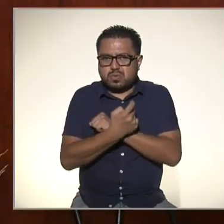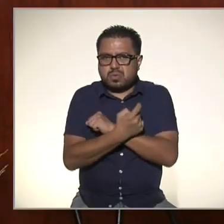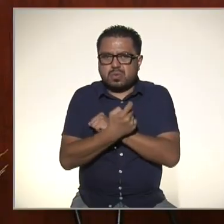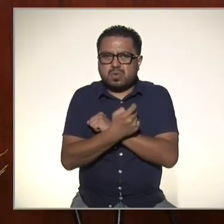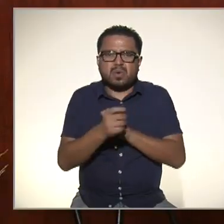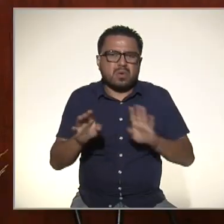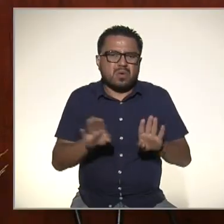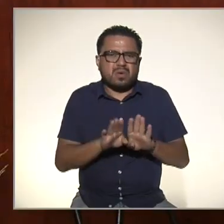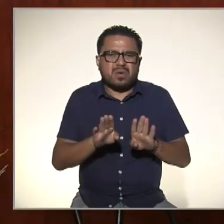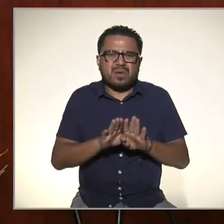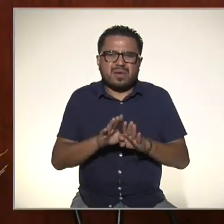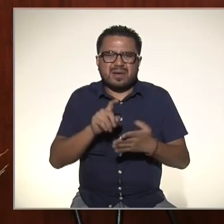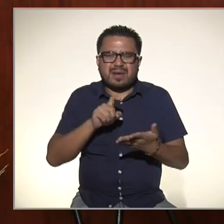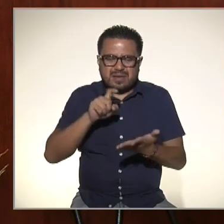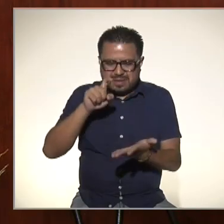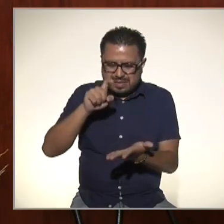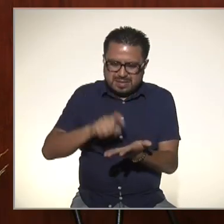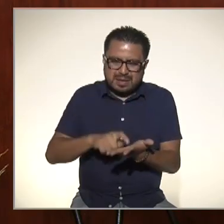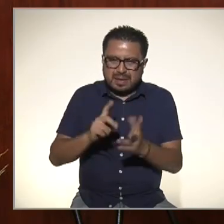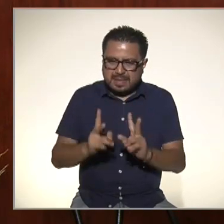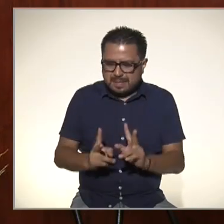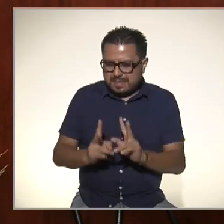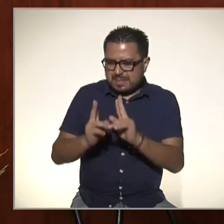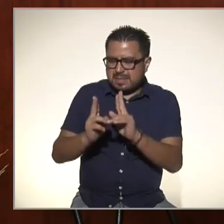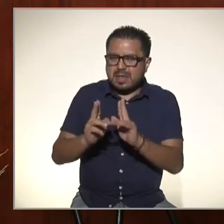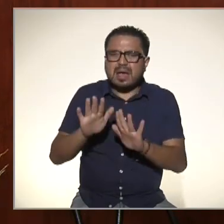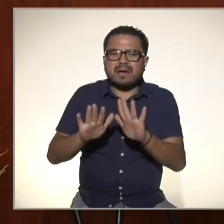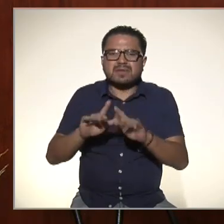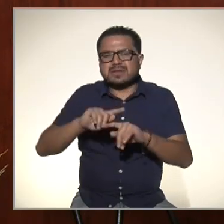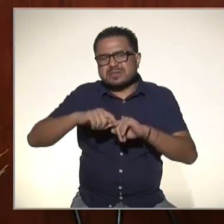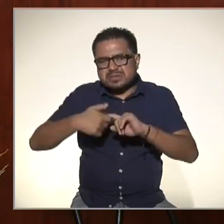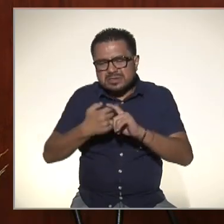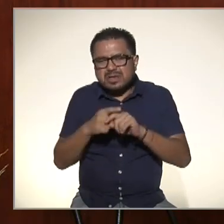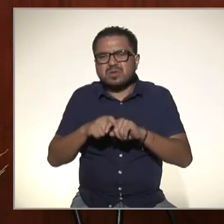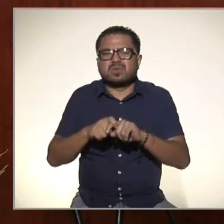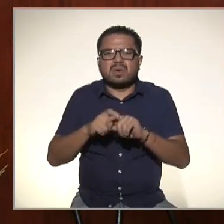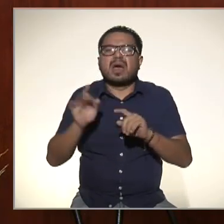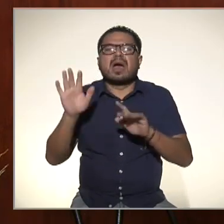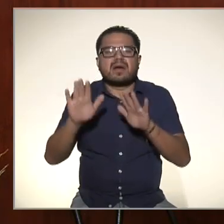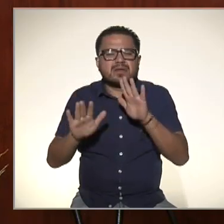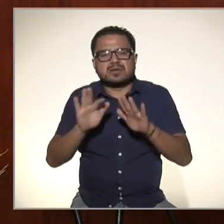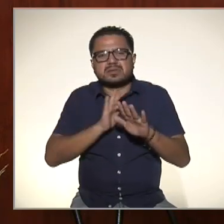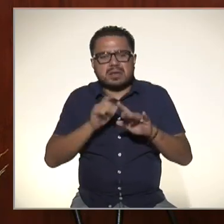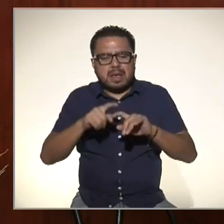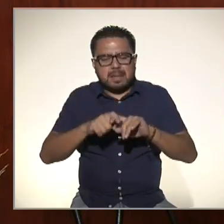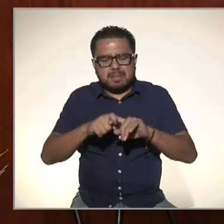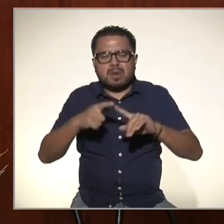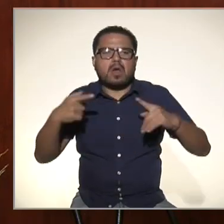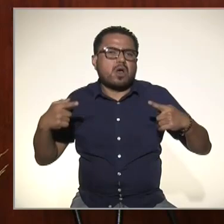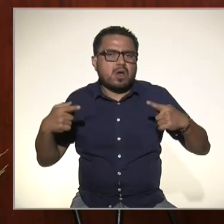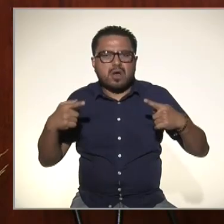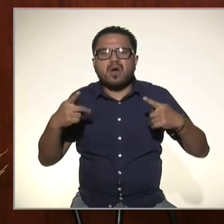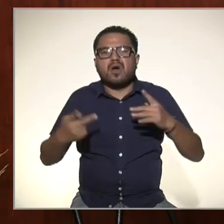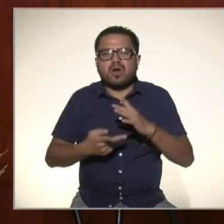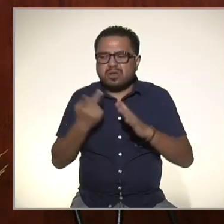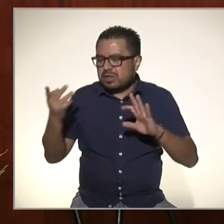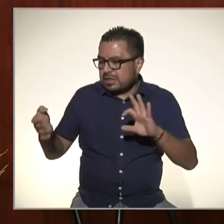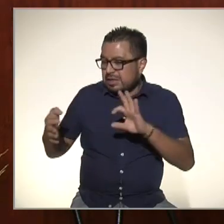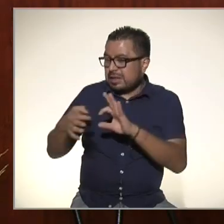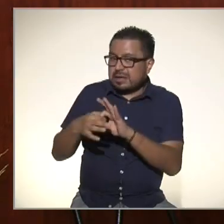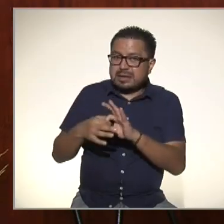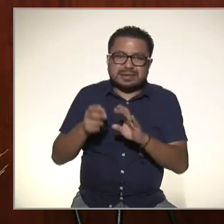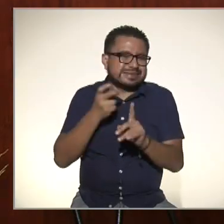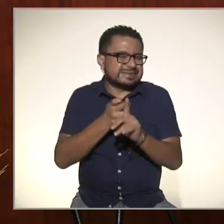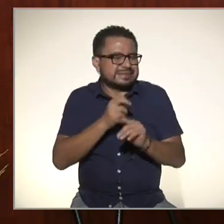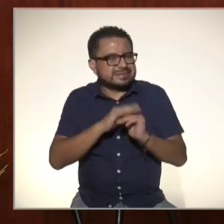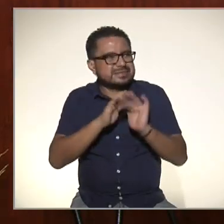justamente como se vio en el clip, se ponen unos clips, pero a veces hacemos nudos, a veces se pueden soltar los nudos, a veces se puede reconectar. Entonces, aquí